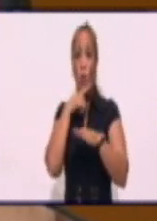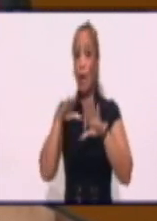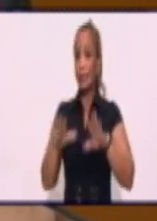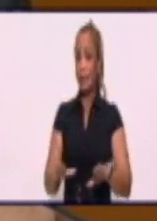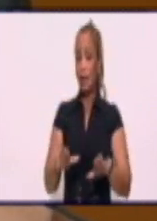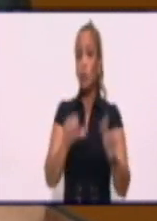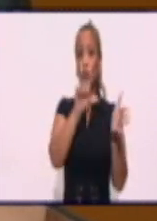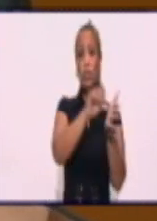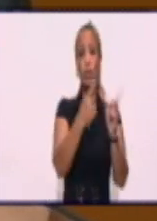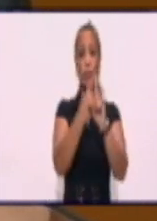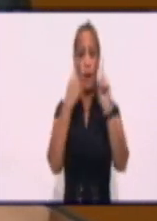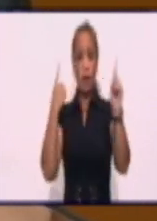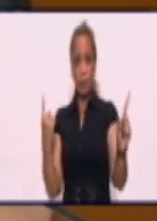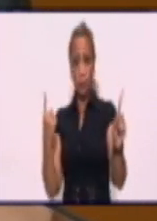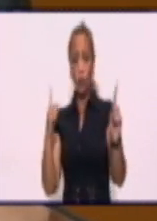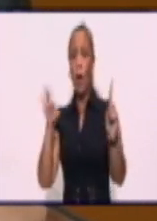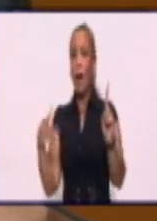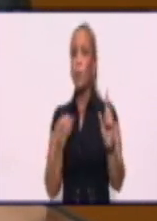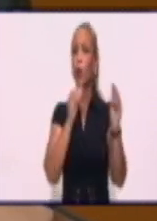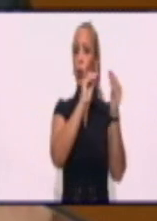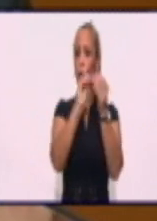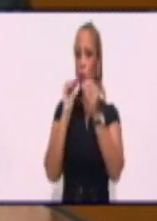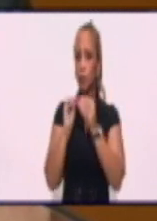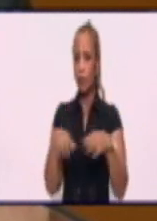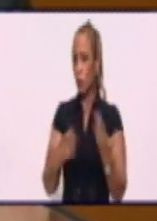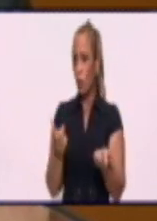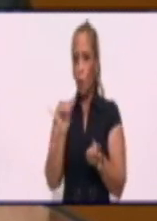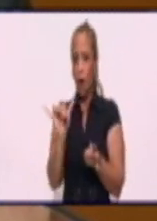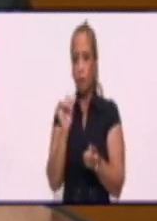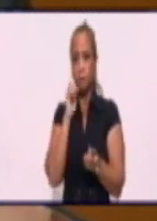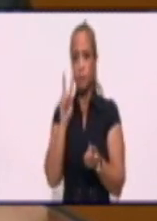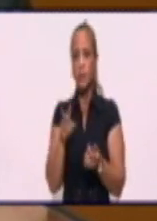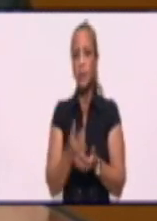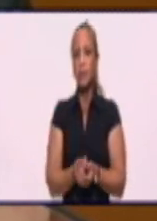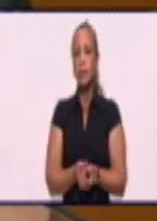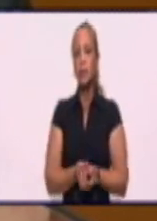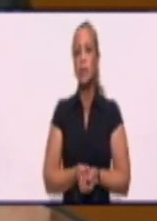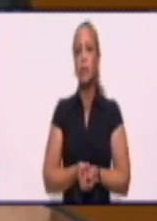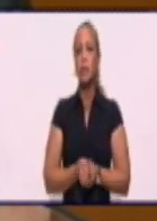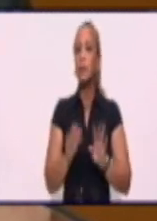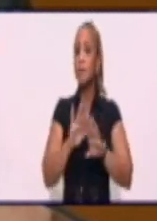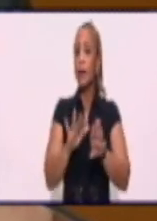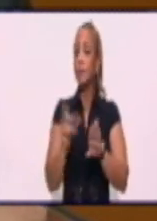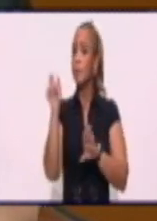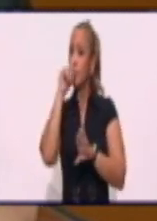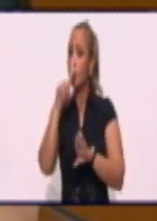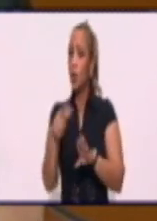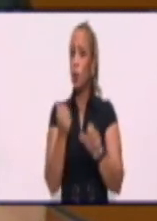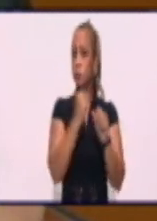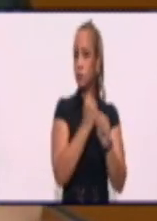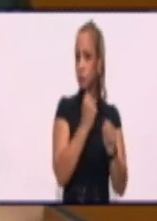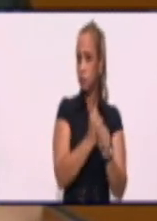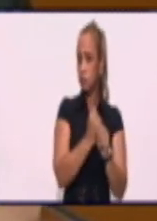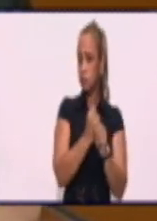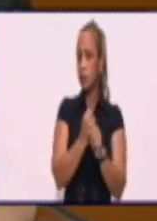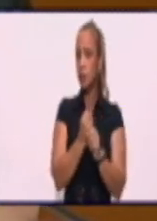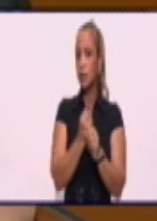sospechoso. Es un contacto, se trata como si fuera un contacto de caso. Cuando terminó su jornada,